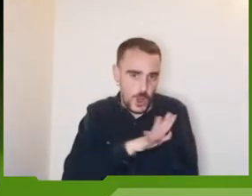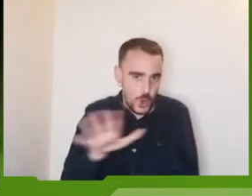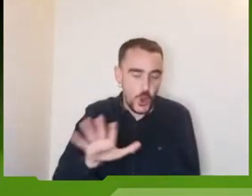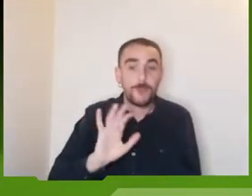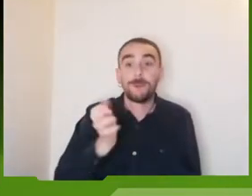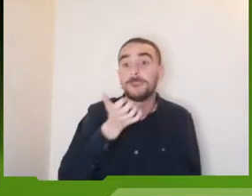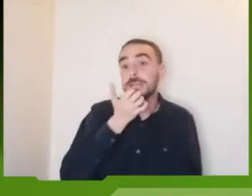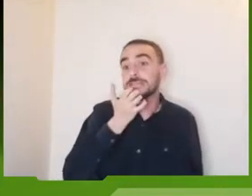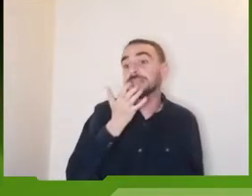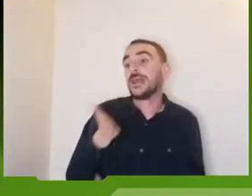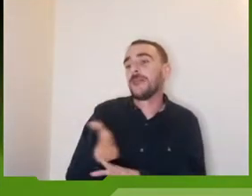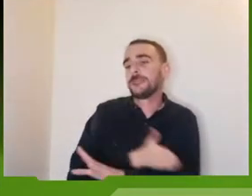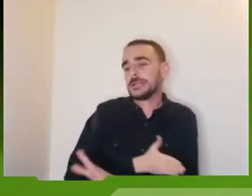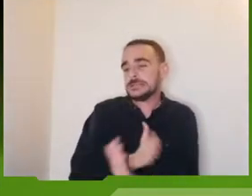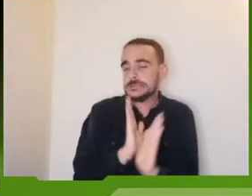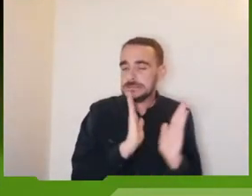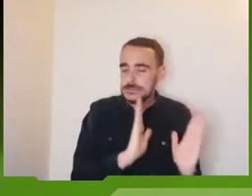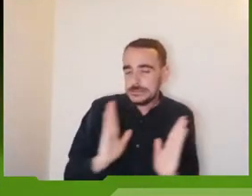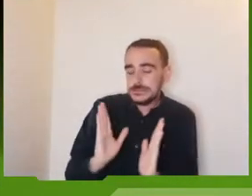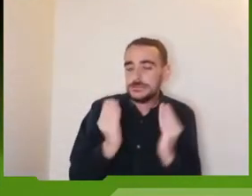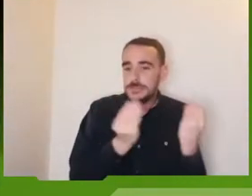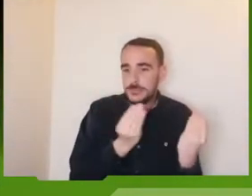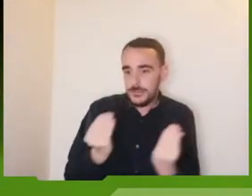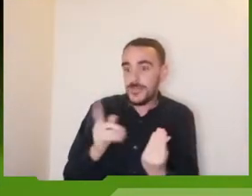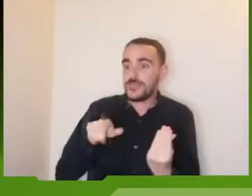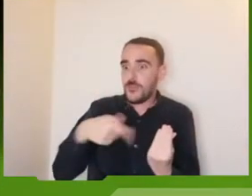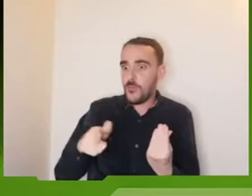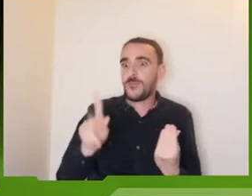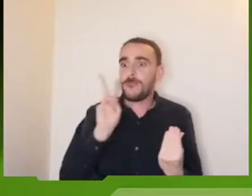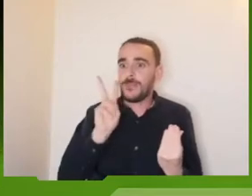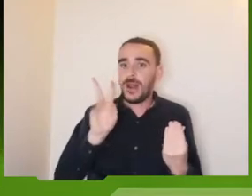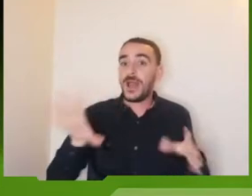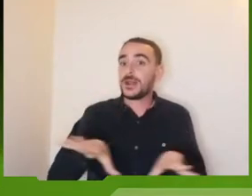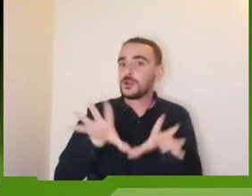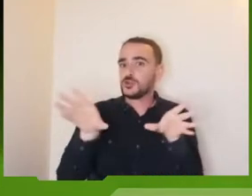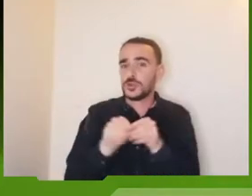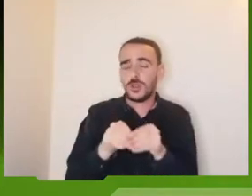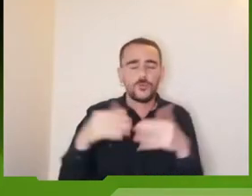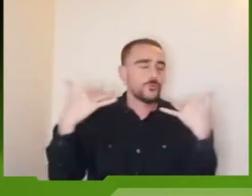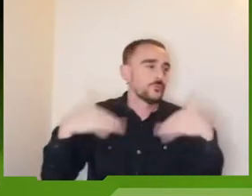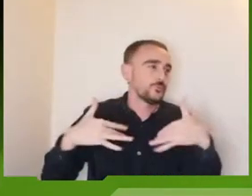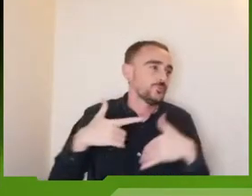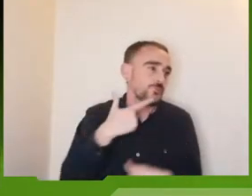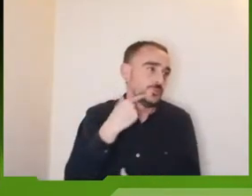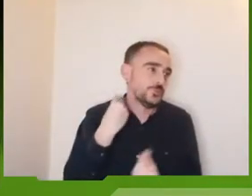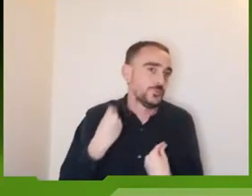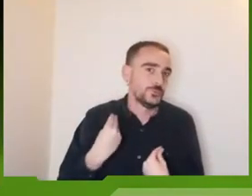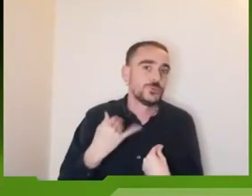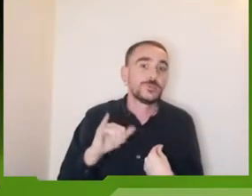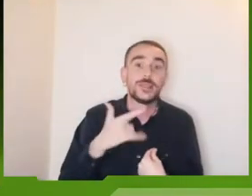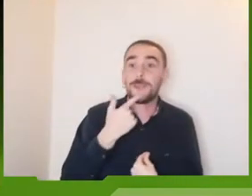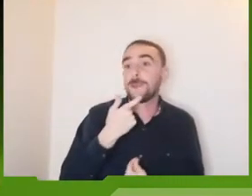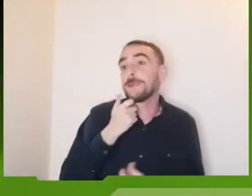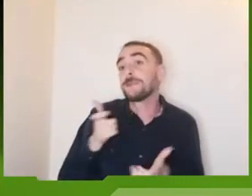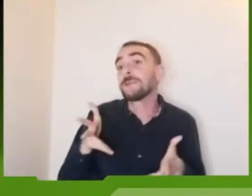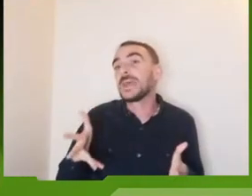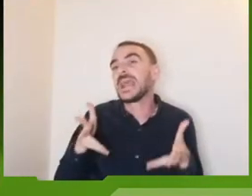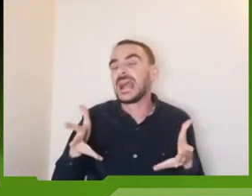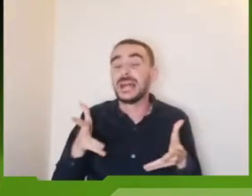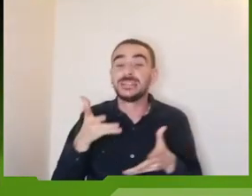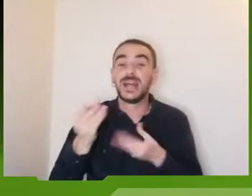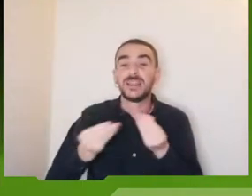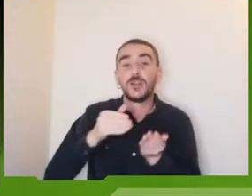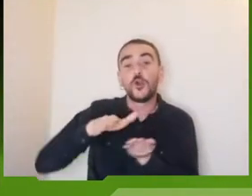la diferencia del resultado. Oye, me gusta tanto hacer croquetas. Es que